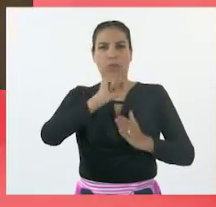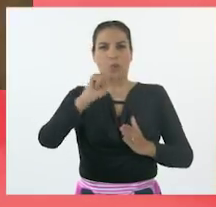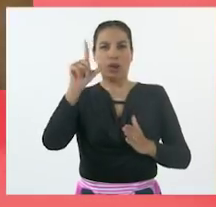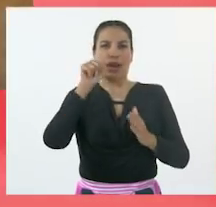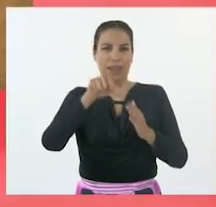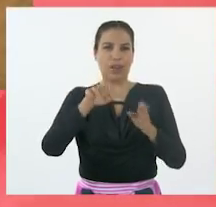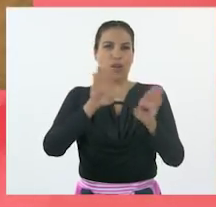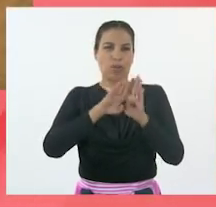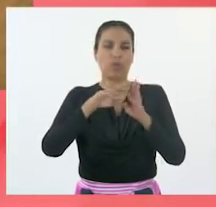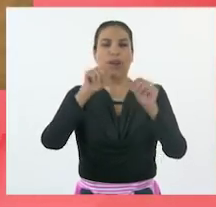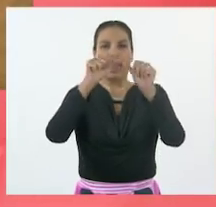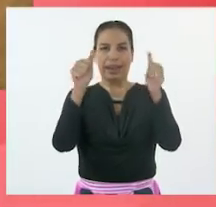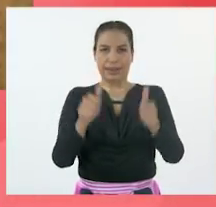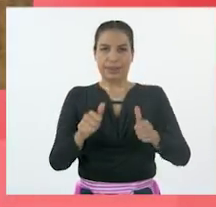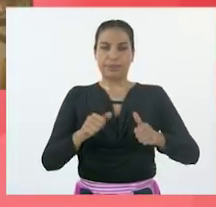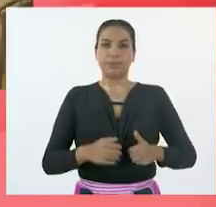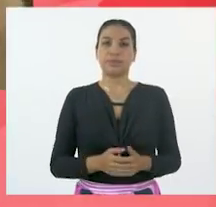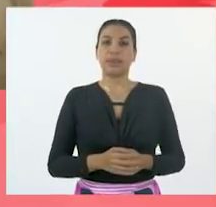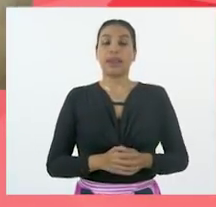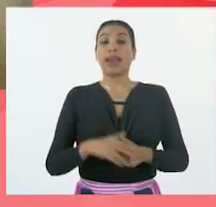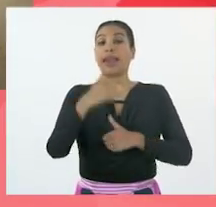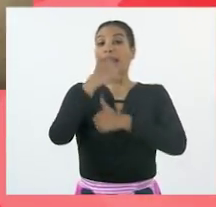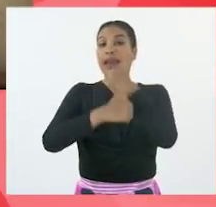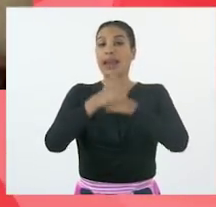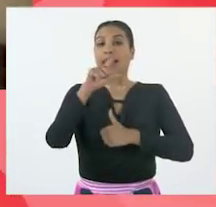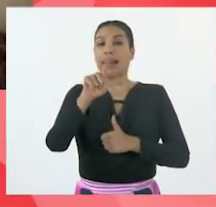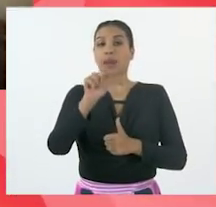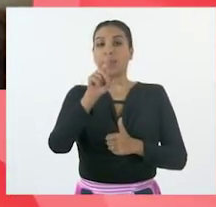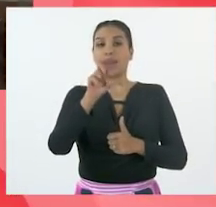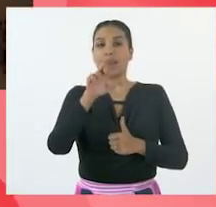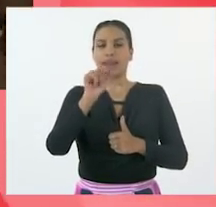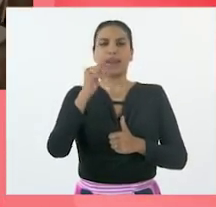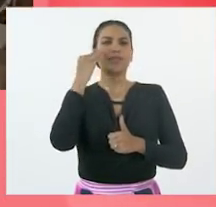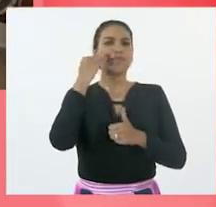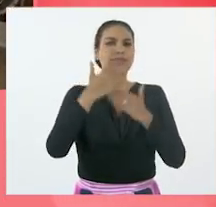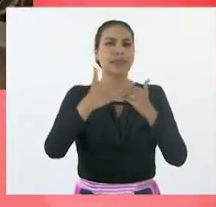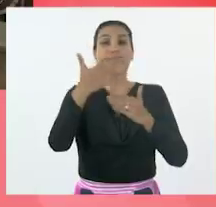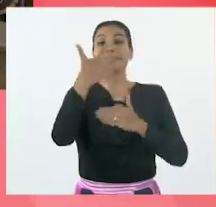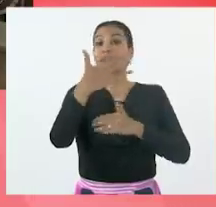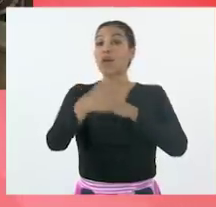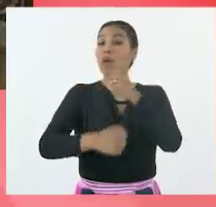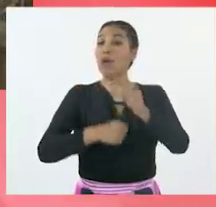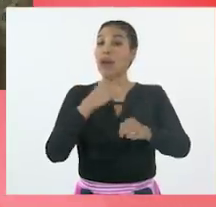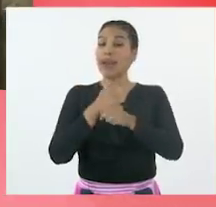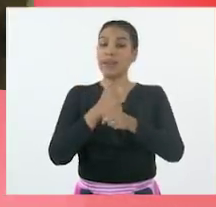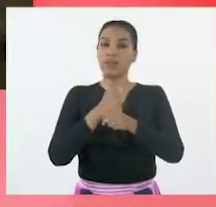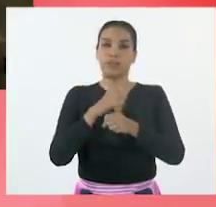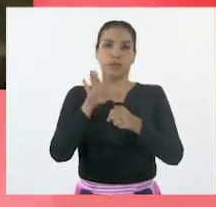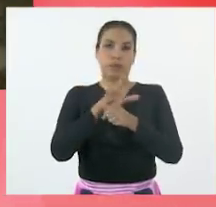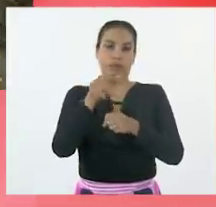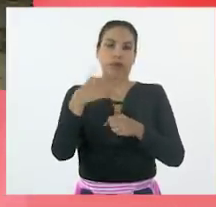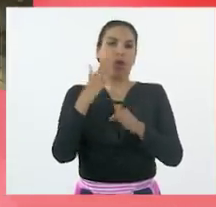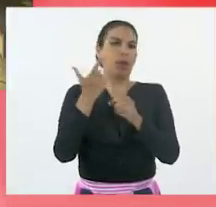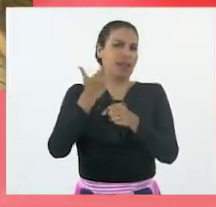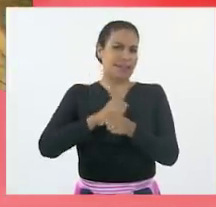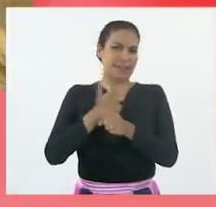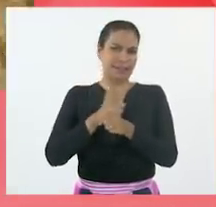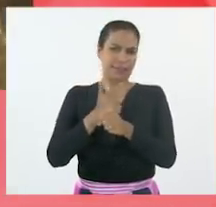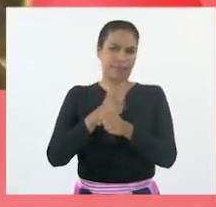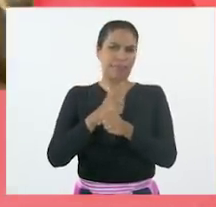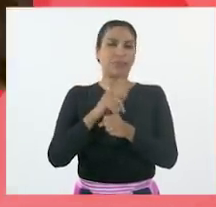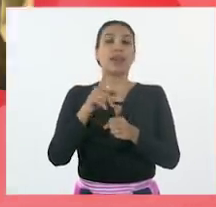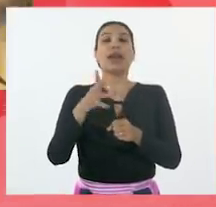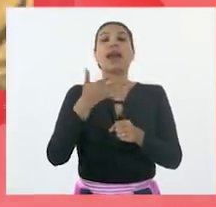en este campo del arte. La carrera de laudería tiene una duración de 5 años. Es como tal una licenciatura